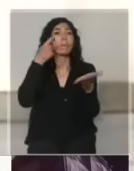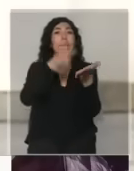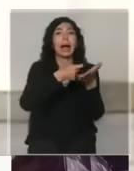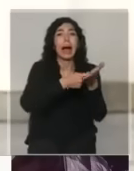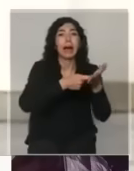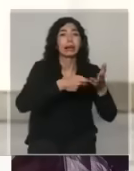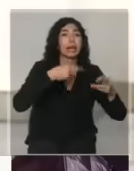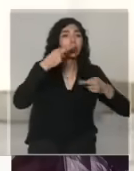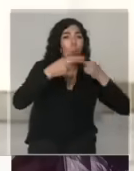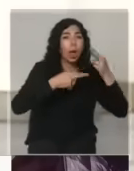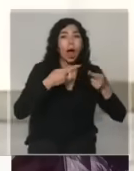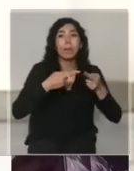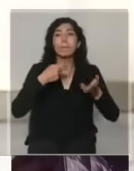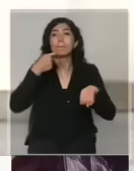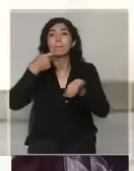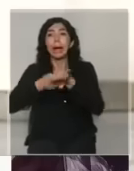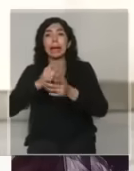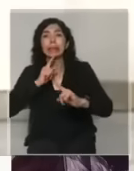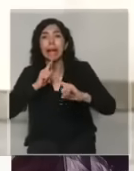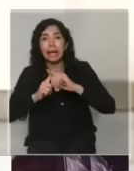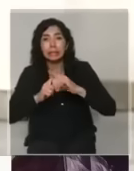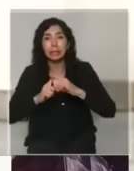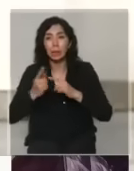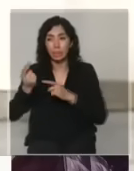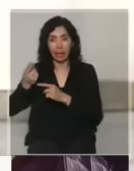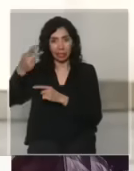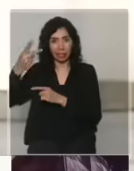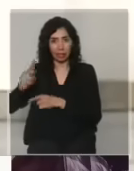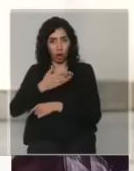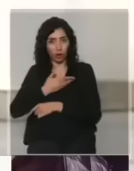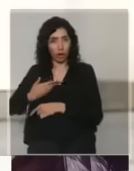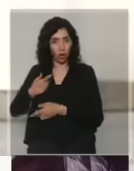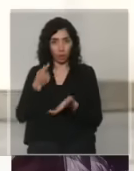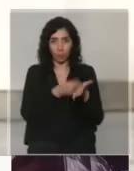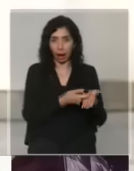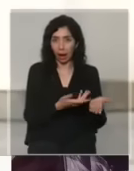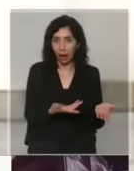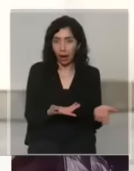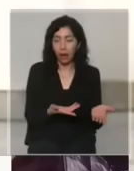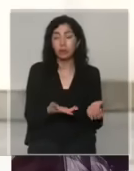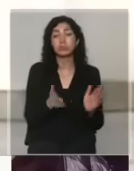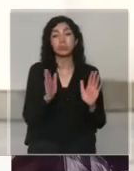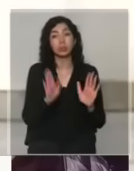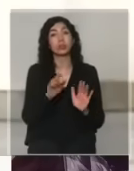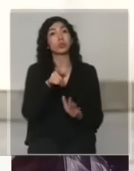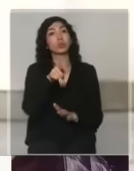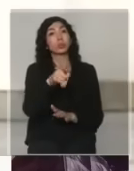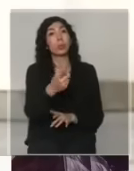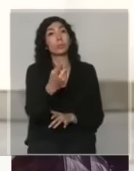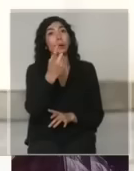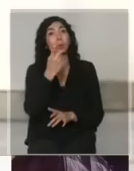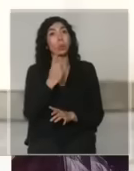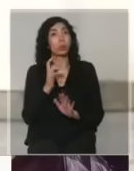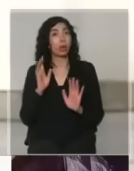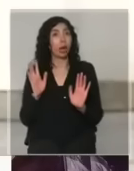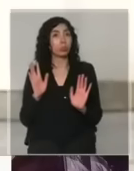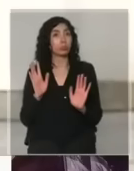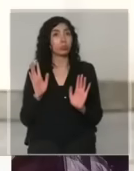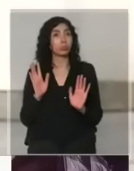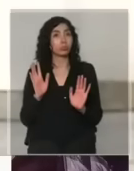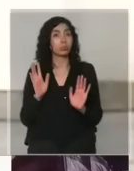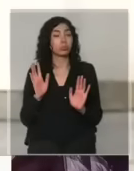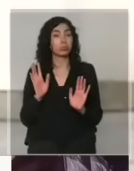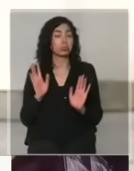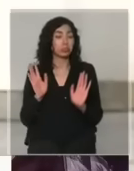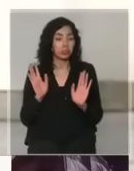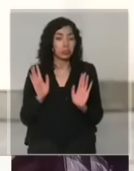del subsecretario, en particular en estos actos que está siendo investigado el Ministerio Público. Sí, lo que pasa es que en su pregunta subyace a un uso indebido. Lo que nosotros